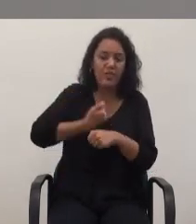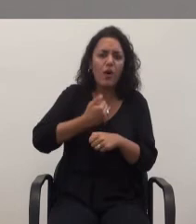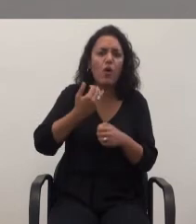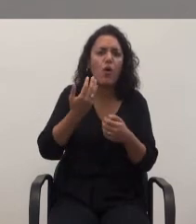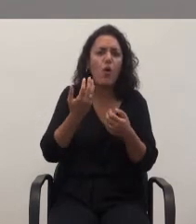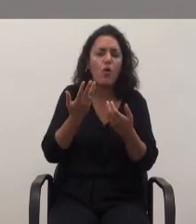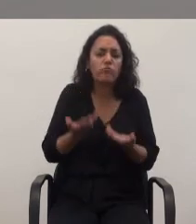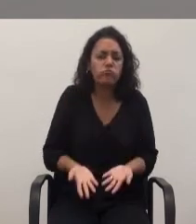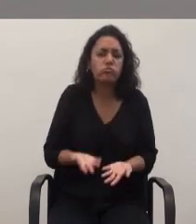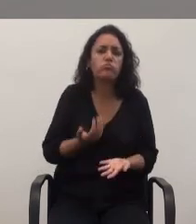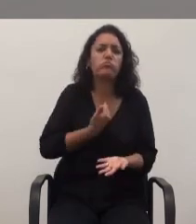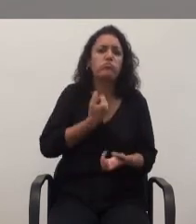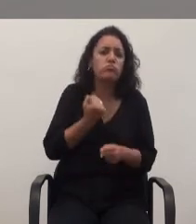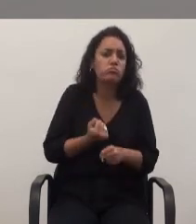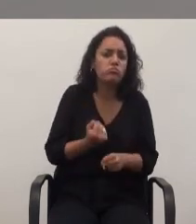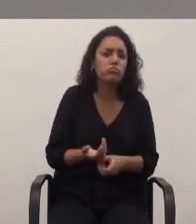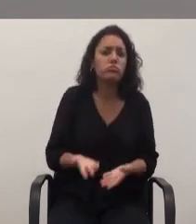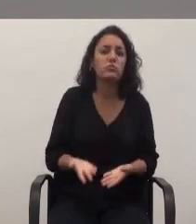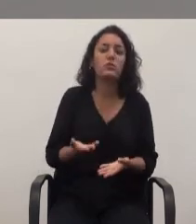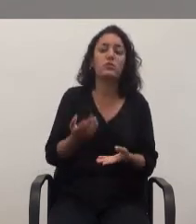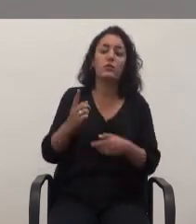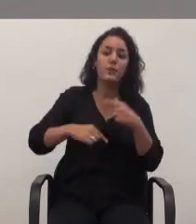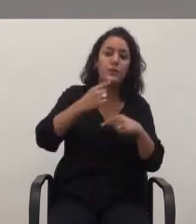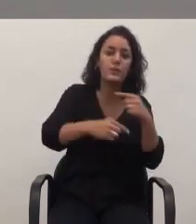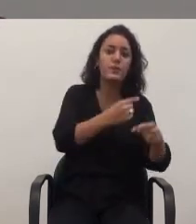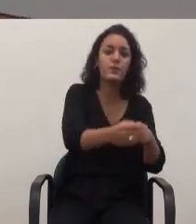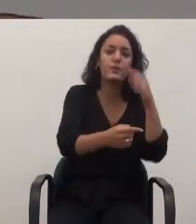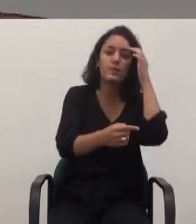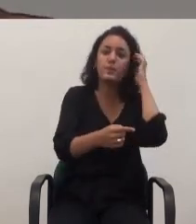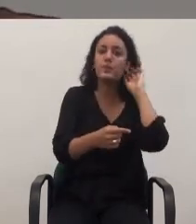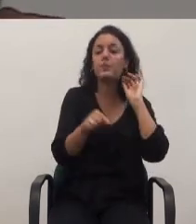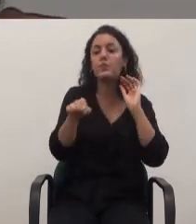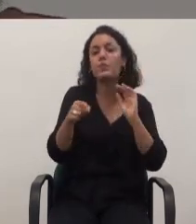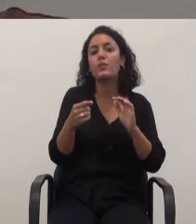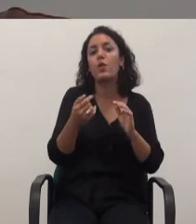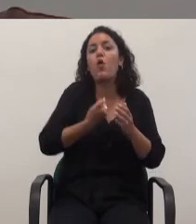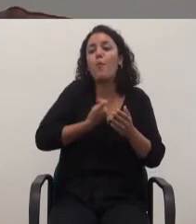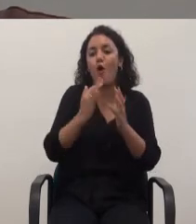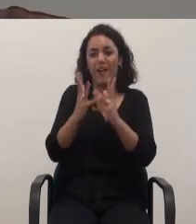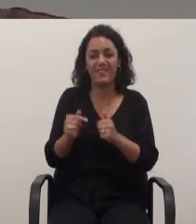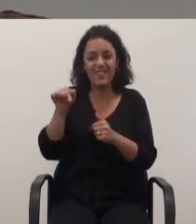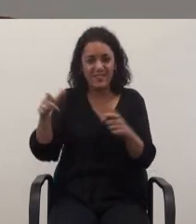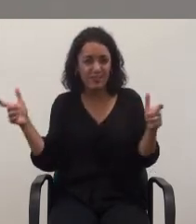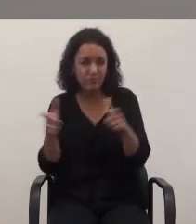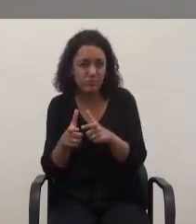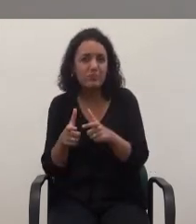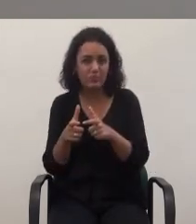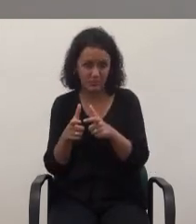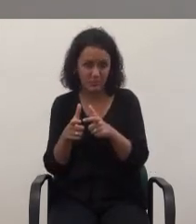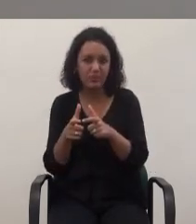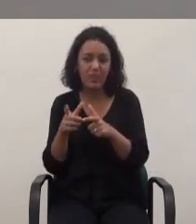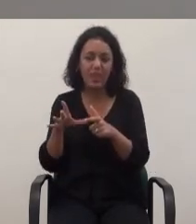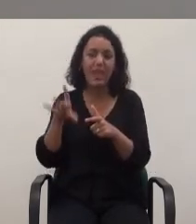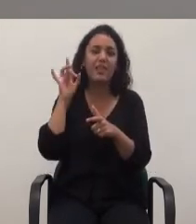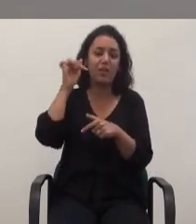en la que se le dé continuidad a los procesos de consolidación del cogobierno. En segundo lugar, entiendo que